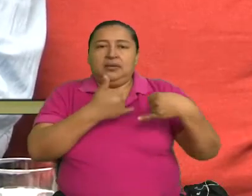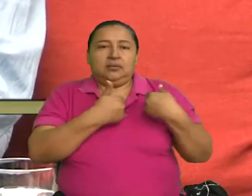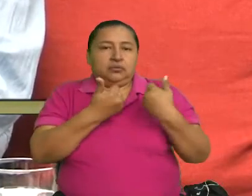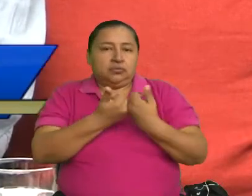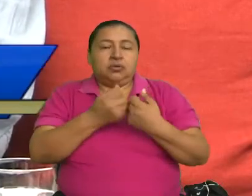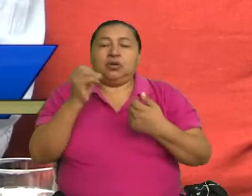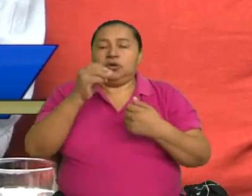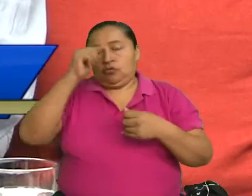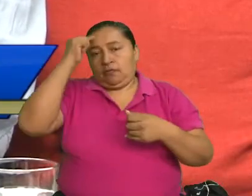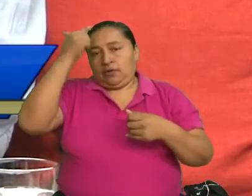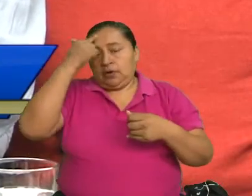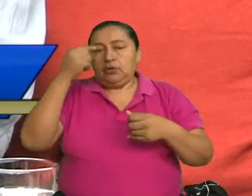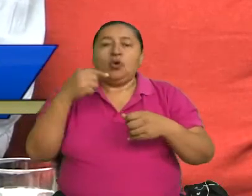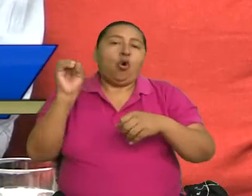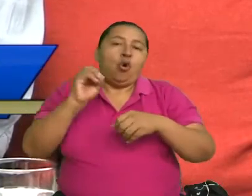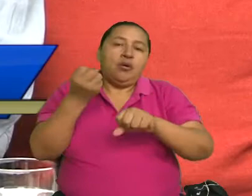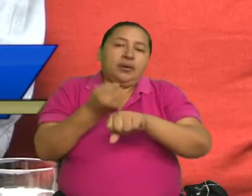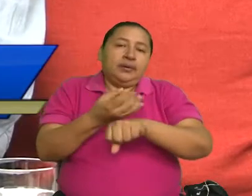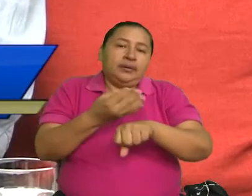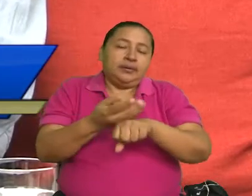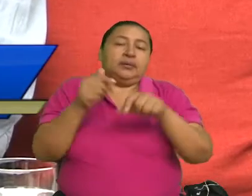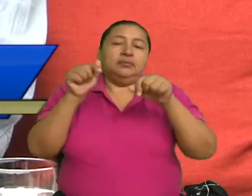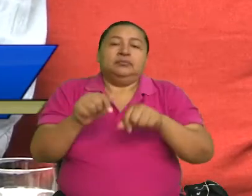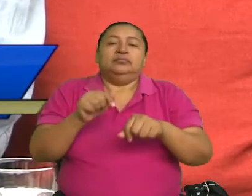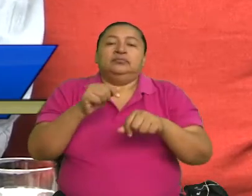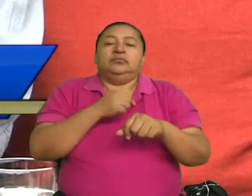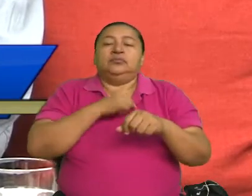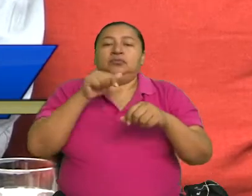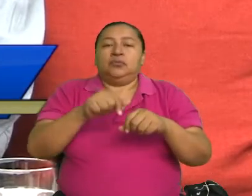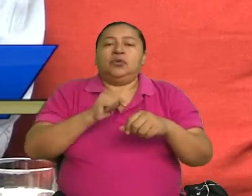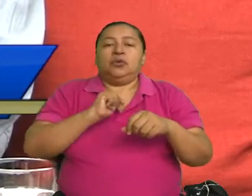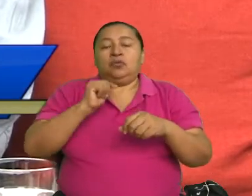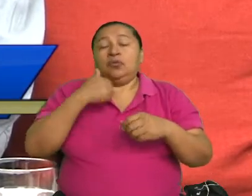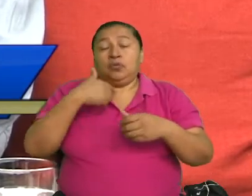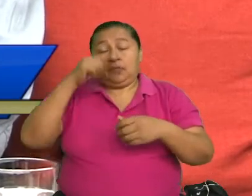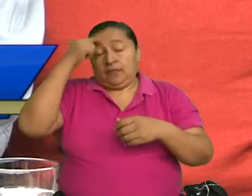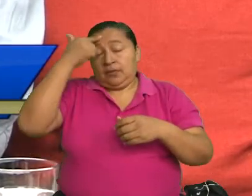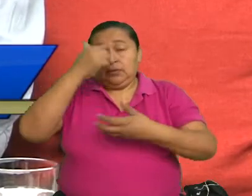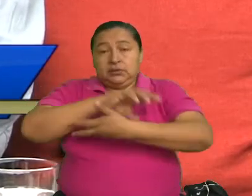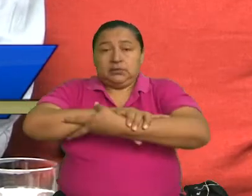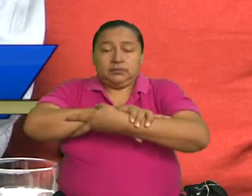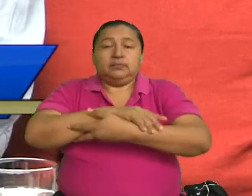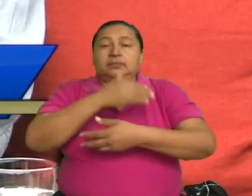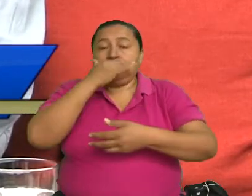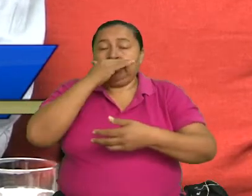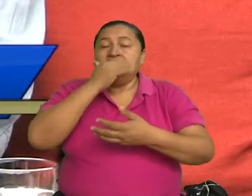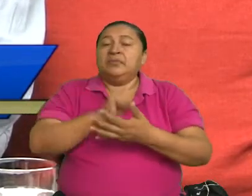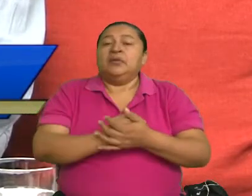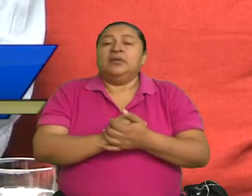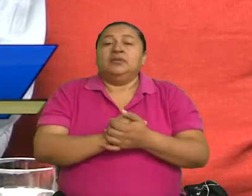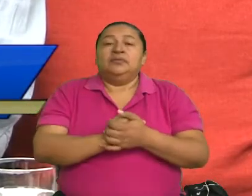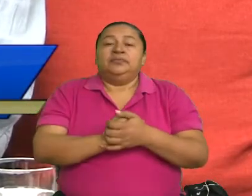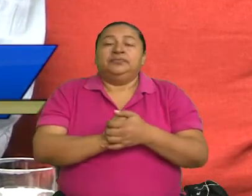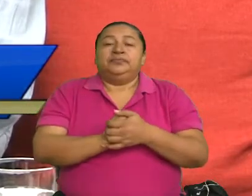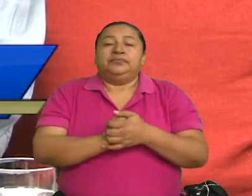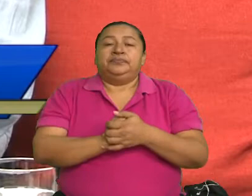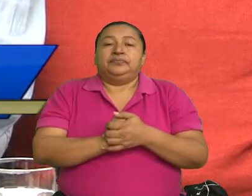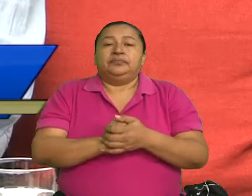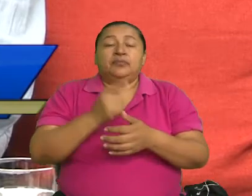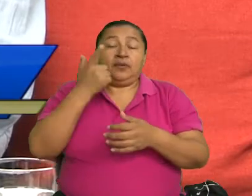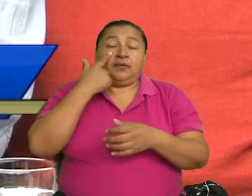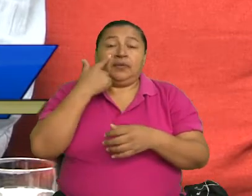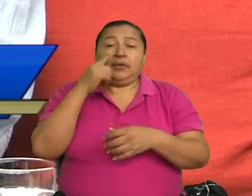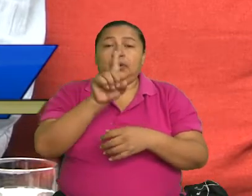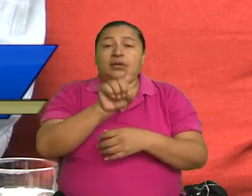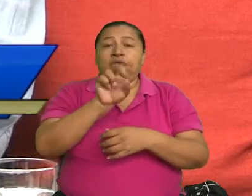el Instituto Nicaragüense de Cultura, el Ministerio de Educación, la Juventud Sandinista. Fíjate que el 12 de